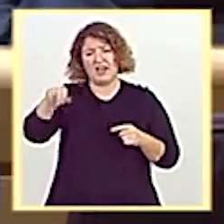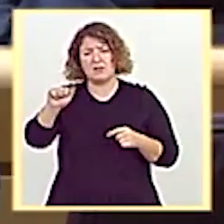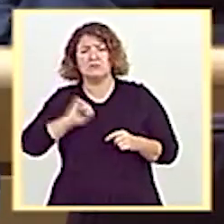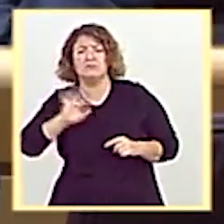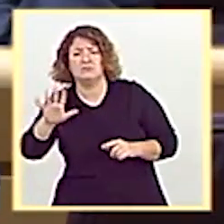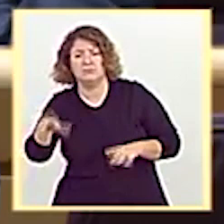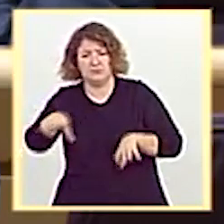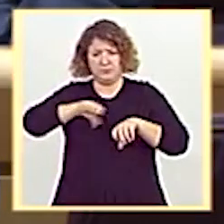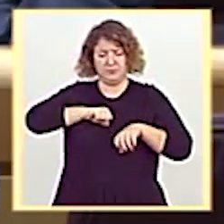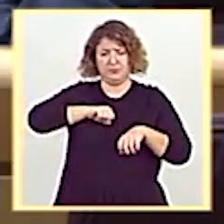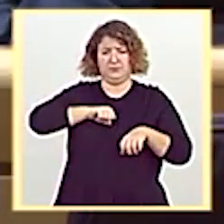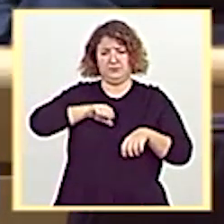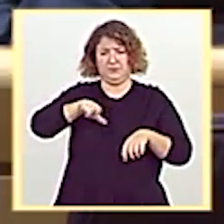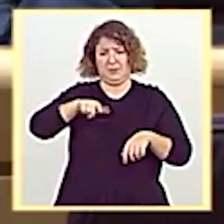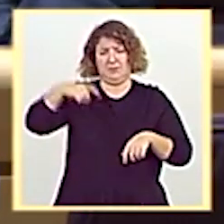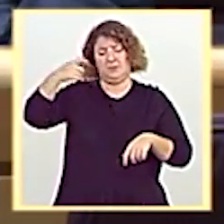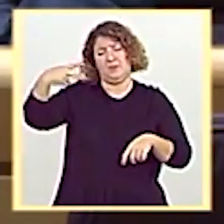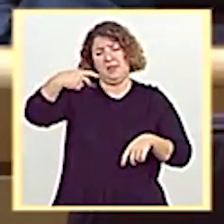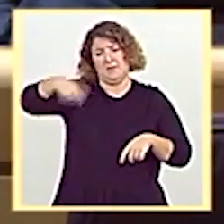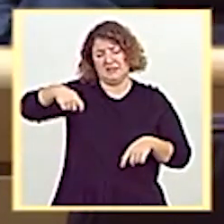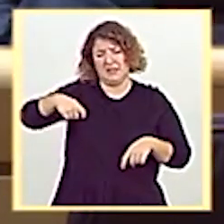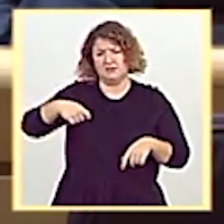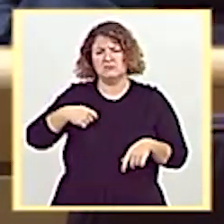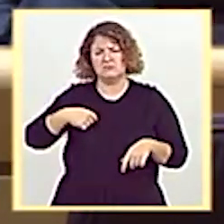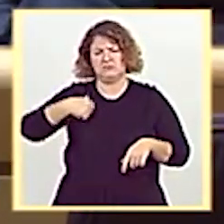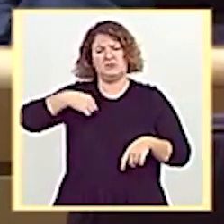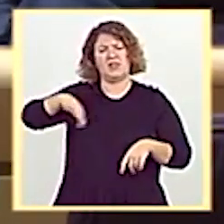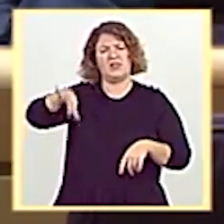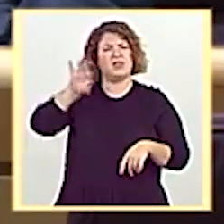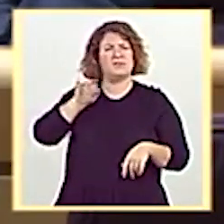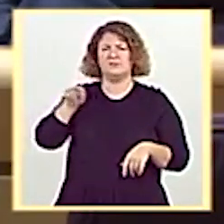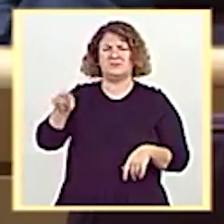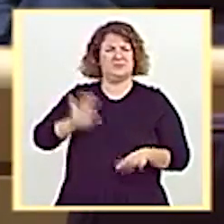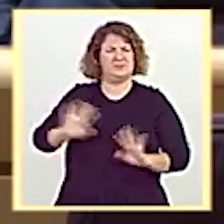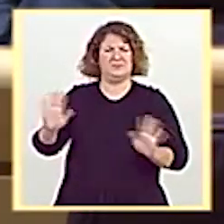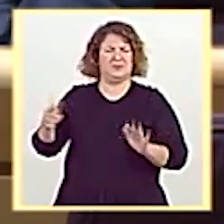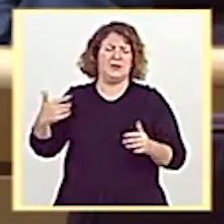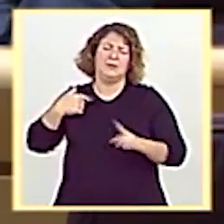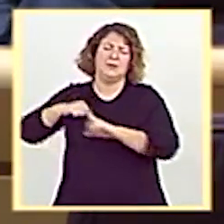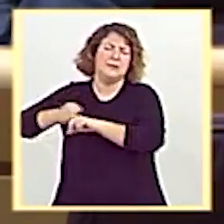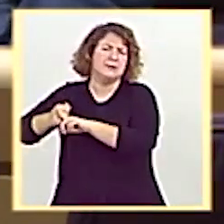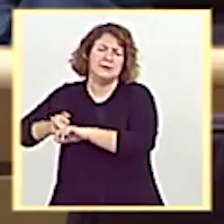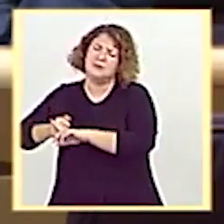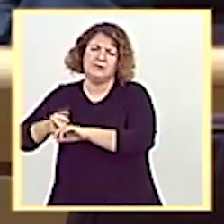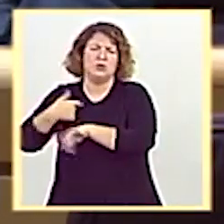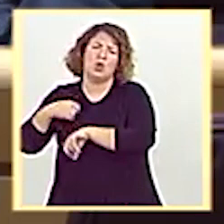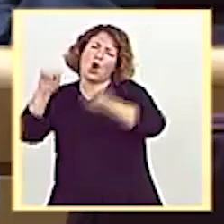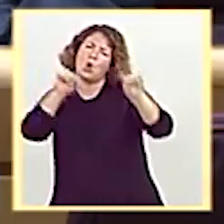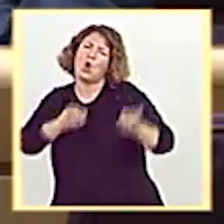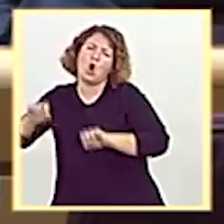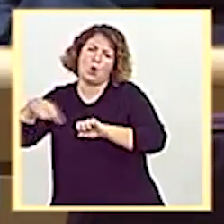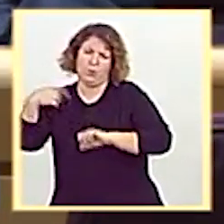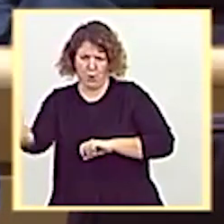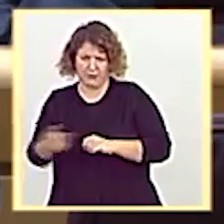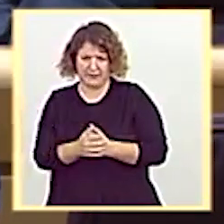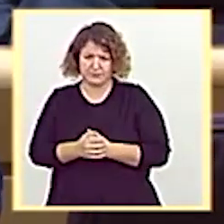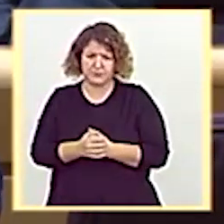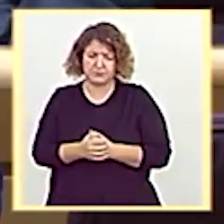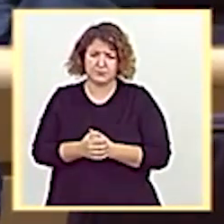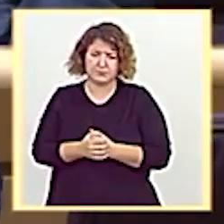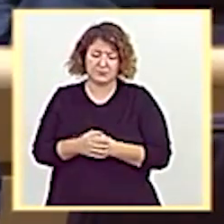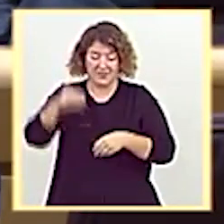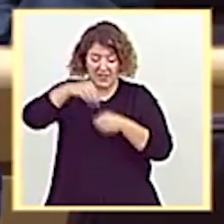Según relató él, tomó una decisión con respecto a Dina, que era no someterla a más presión y quiso protegerla. Examinó el